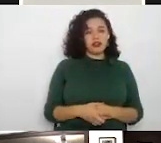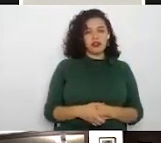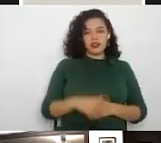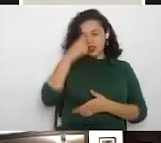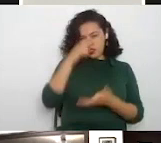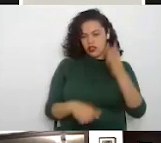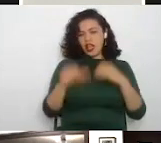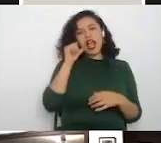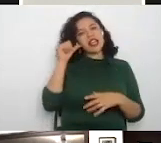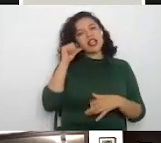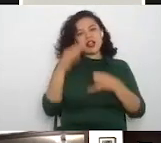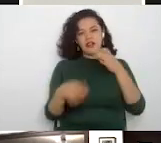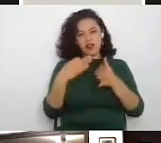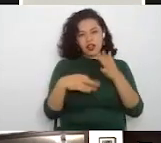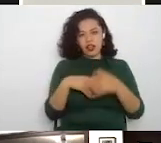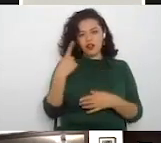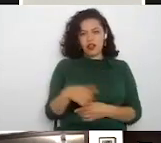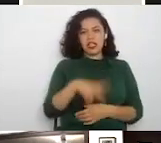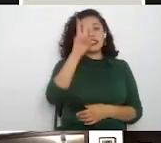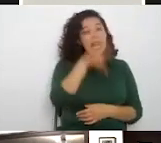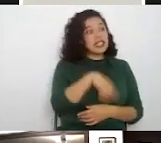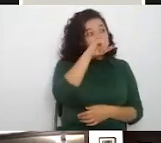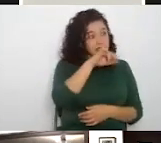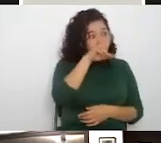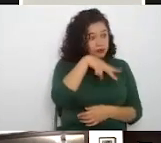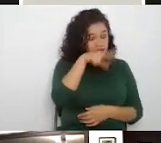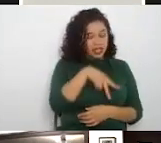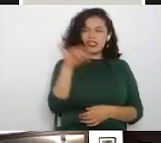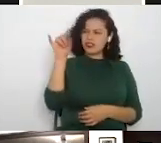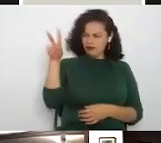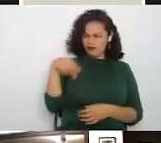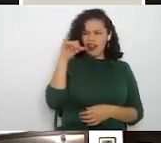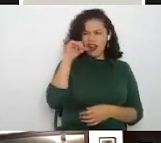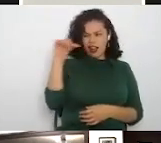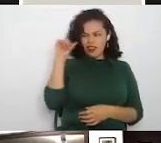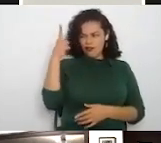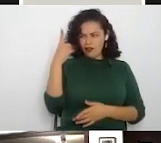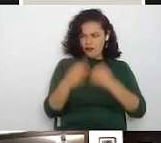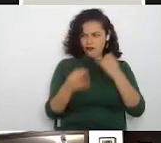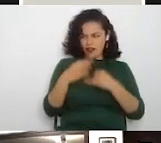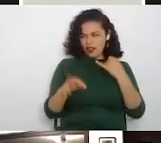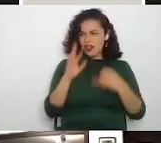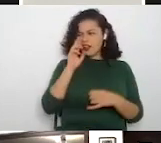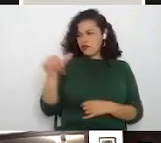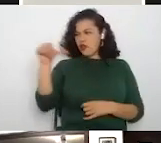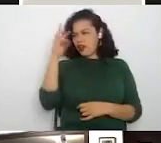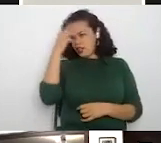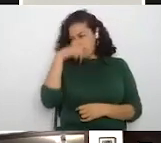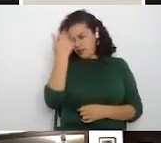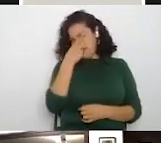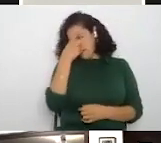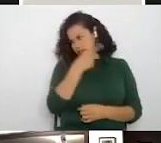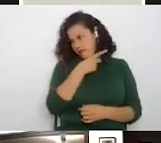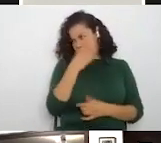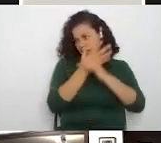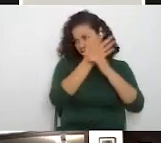Pendiente. Ah, es cierto. Sí. Sí, ¿verdad? Ayer se quedó una. Dijimos que le vamos a ver hoy.